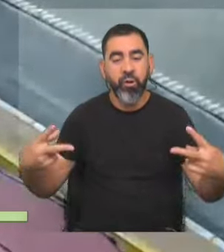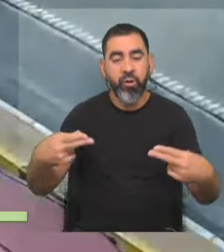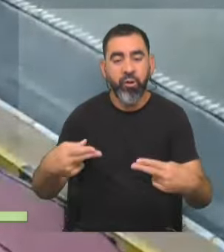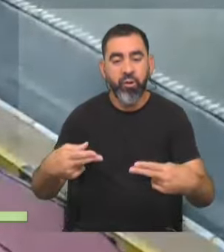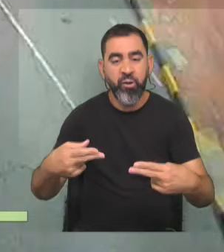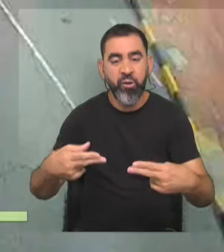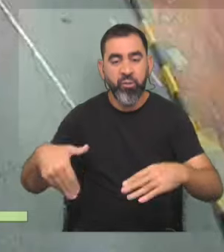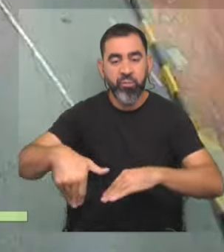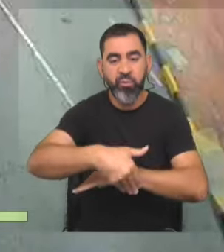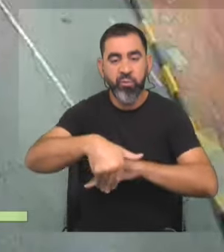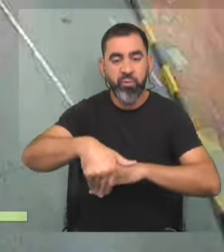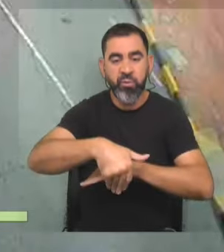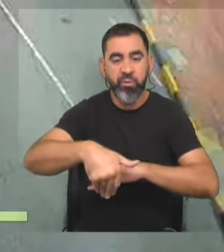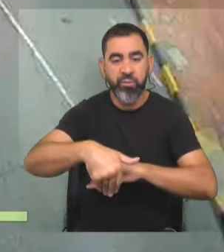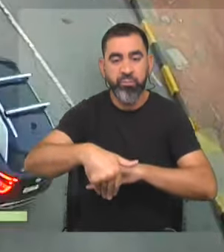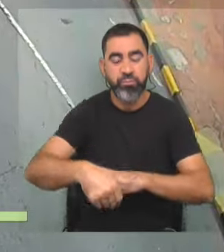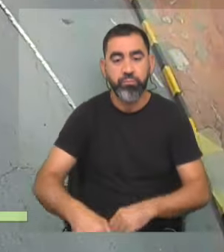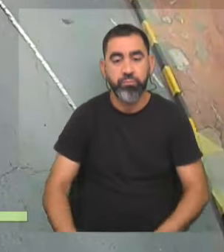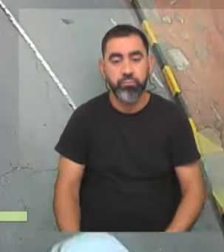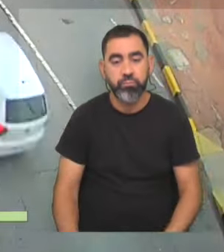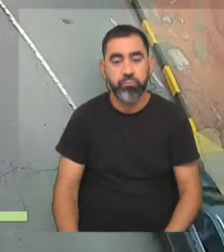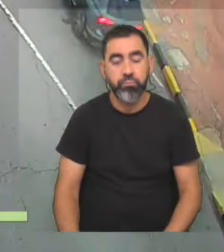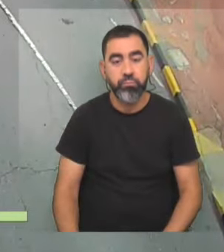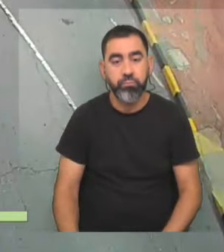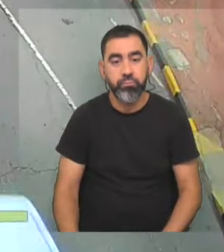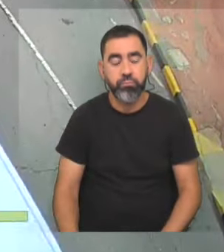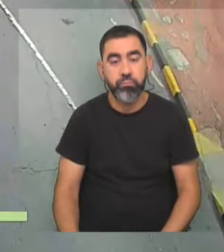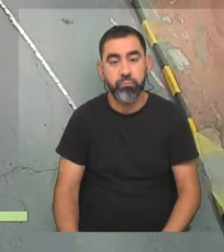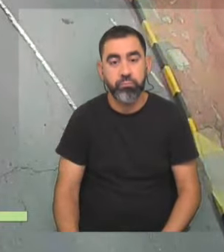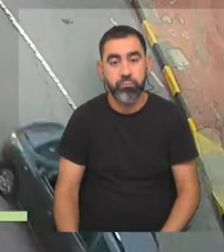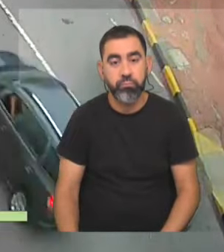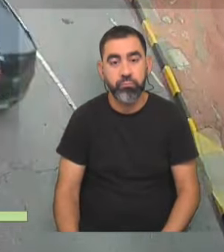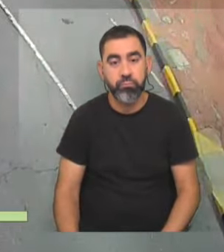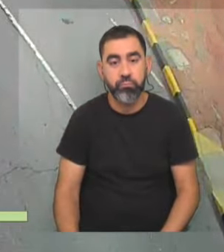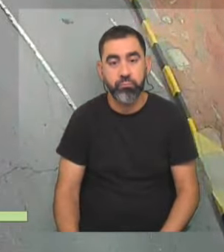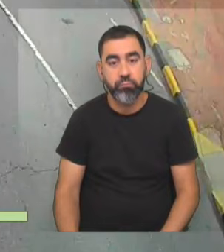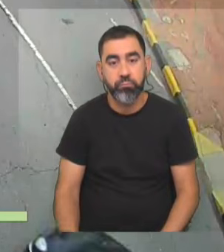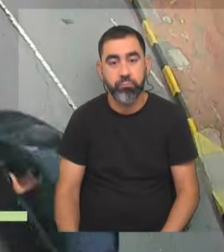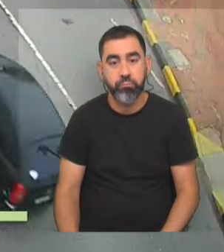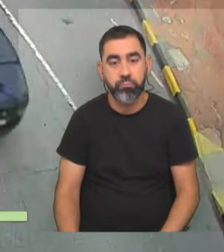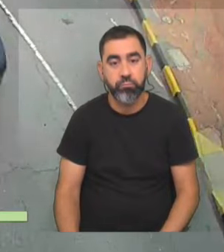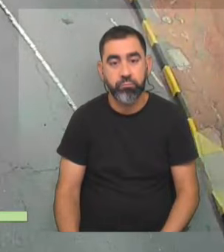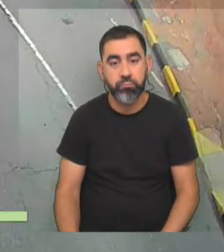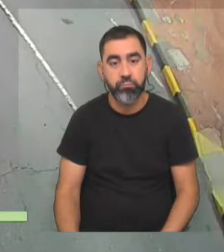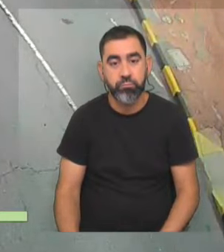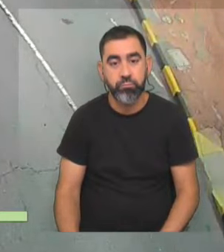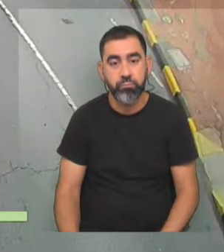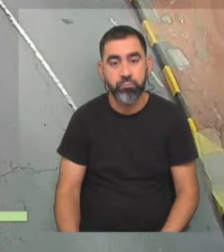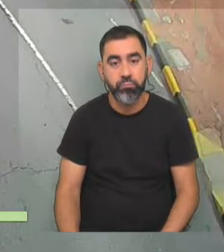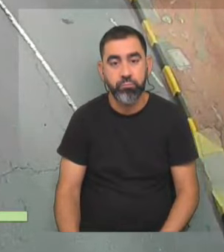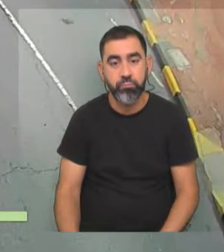la circulación no lo tengo acá Bueno ya veremos algunos cortes que los veremos más eh adelante